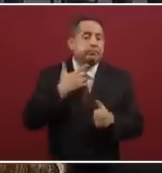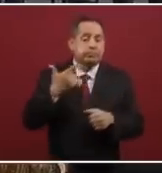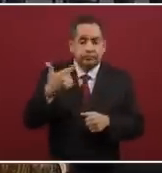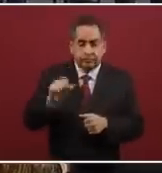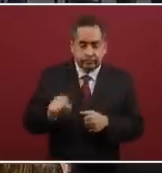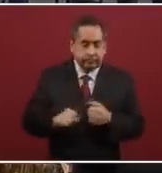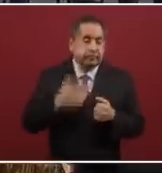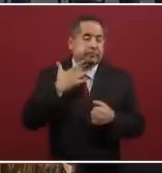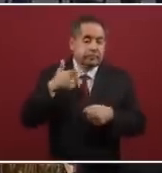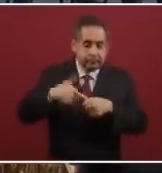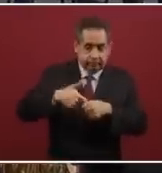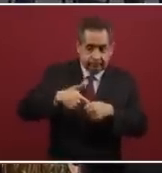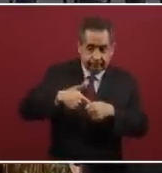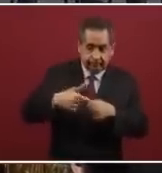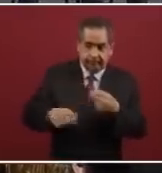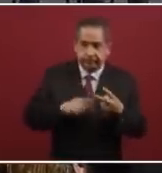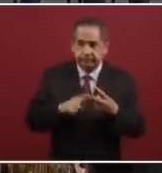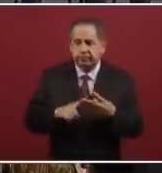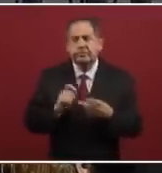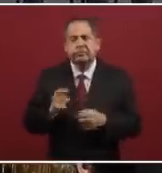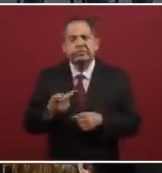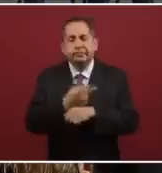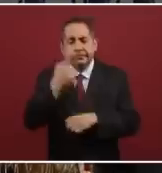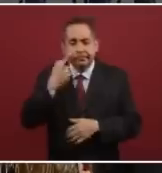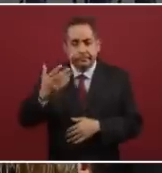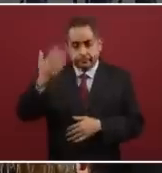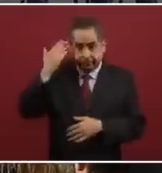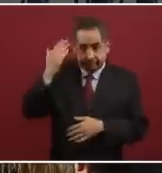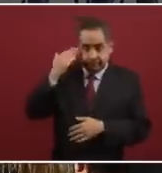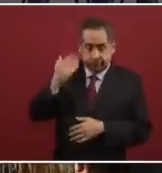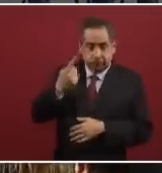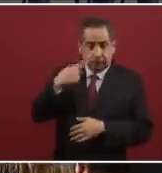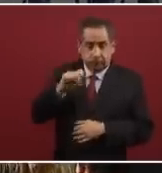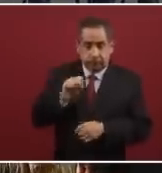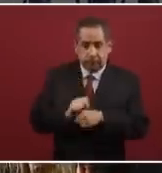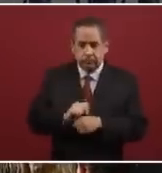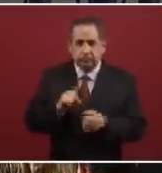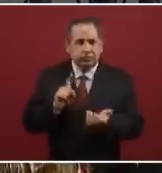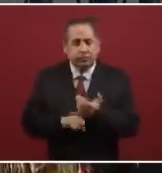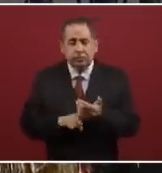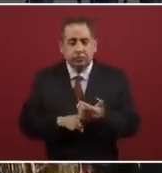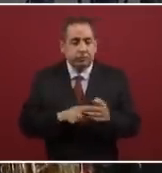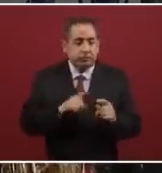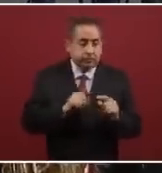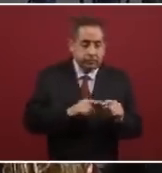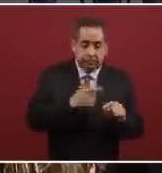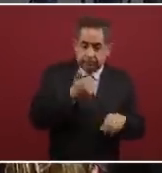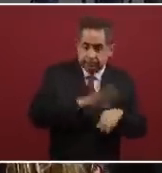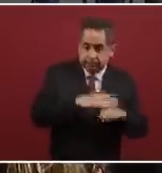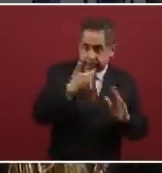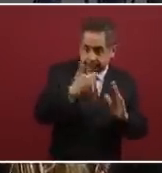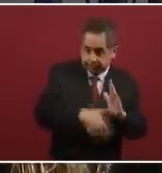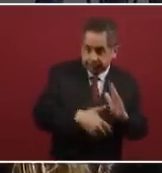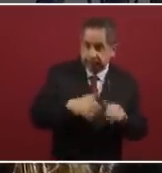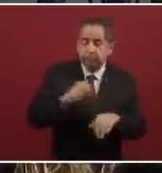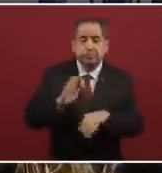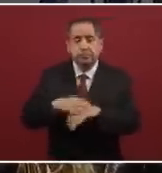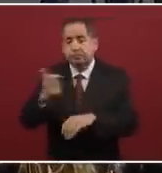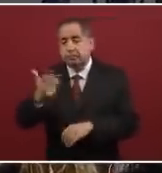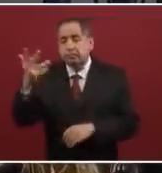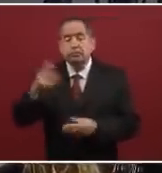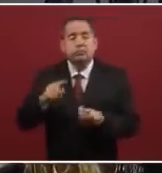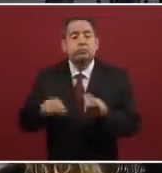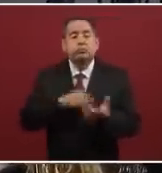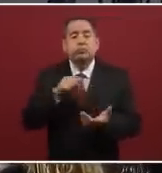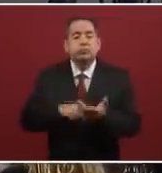En la semana pasada tenemos el precio más económico, más caro de gasolina regular en